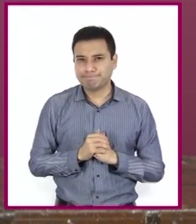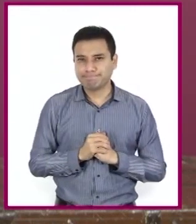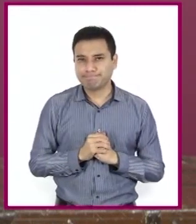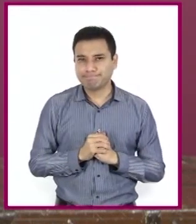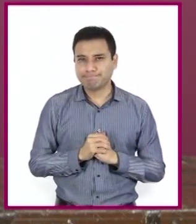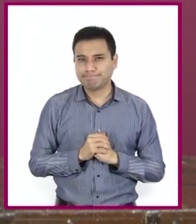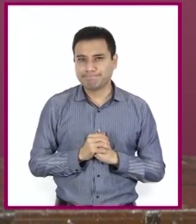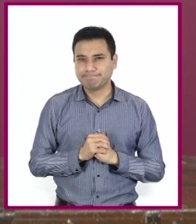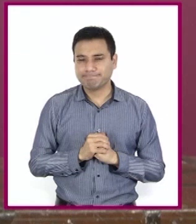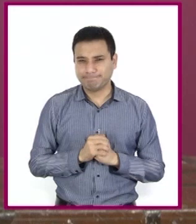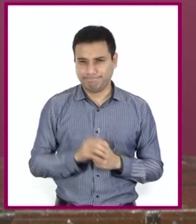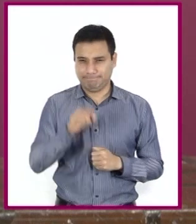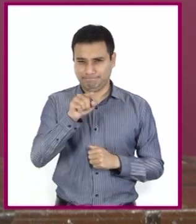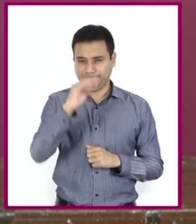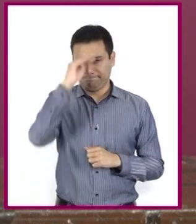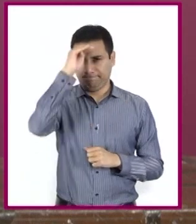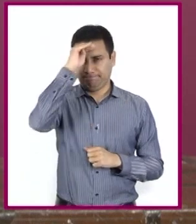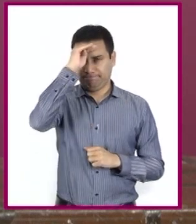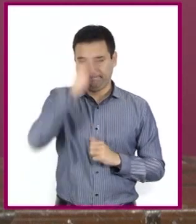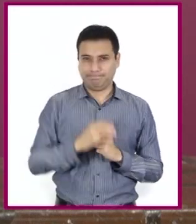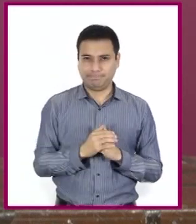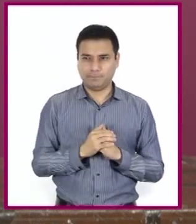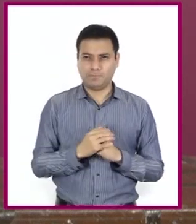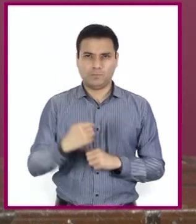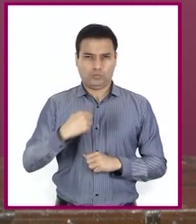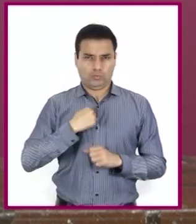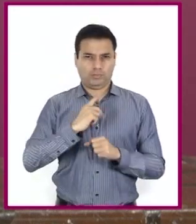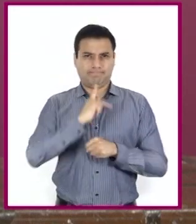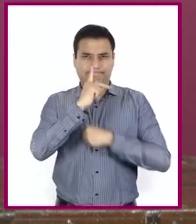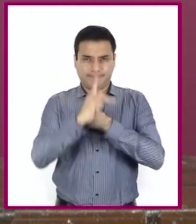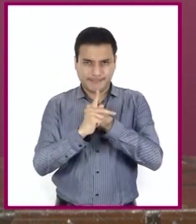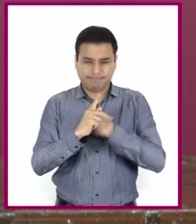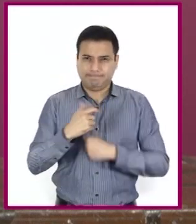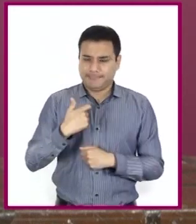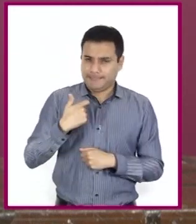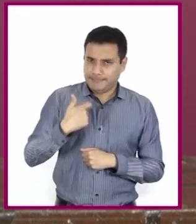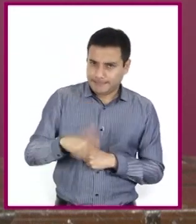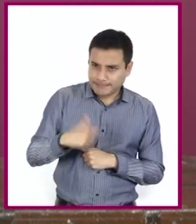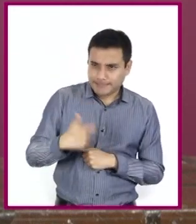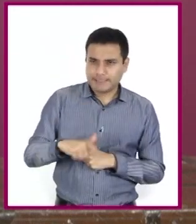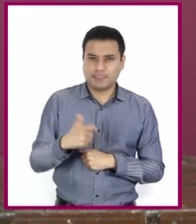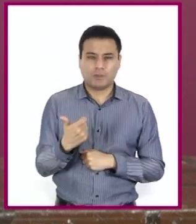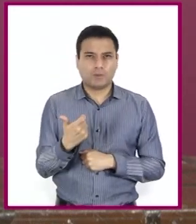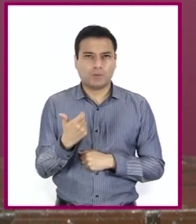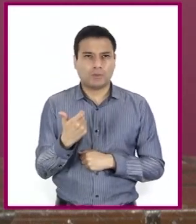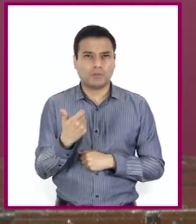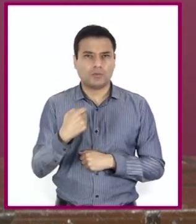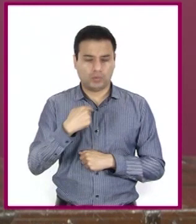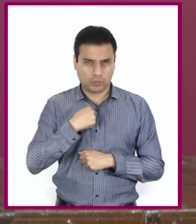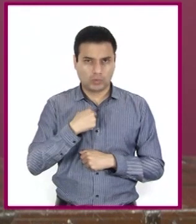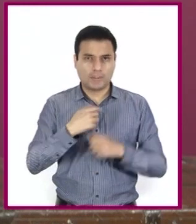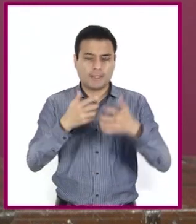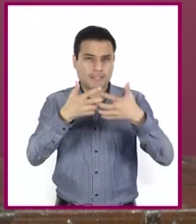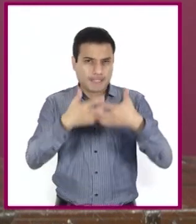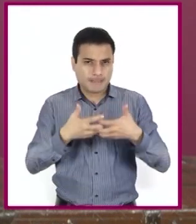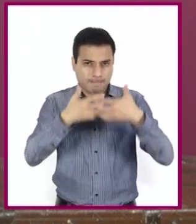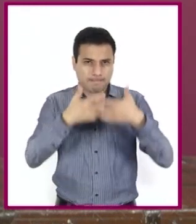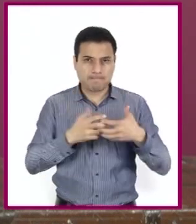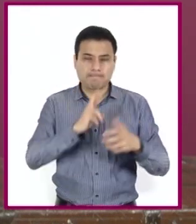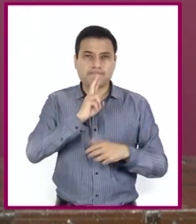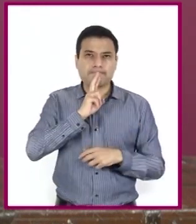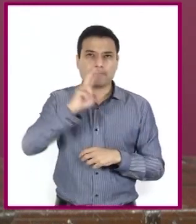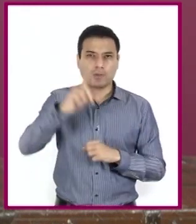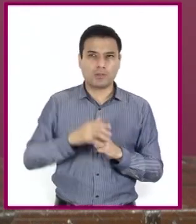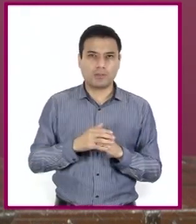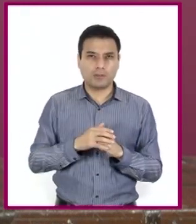¿Creen que el hecho de que un país tenga mayores recursos económicos y mejores industrias le da el